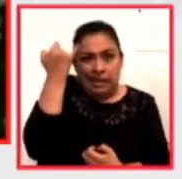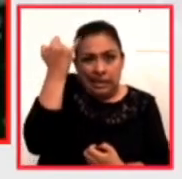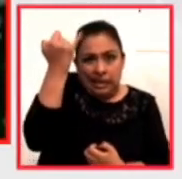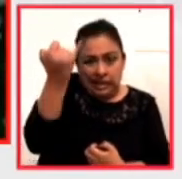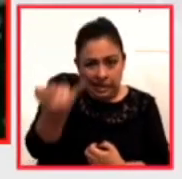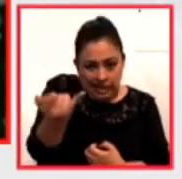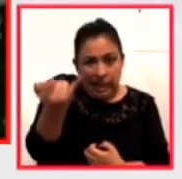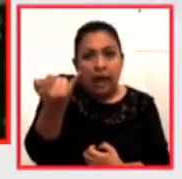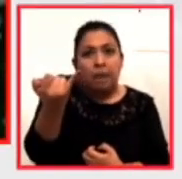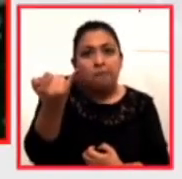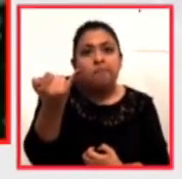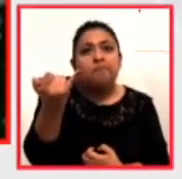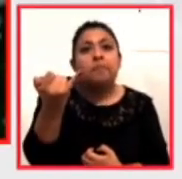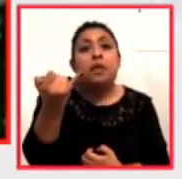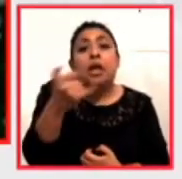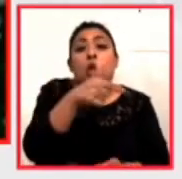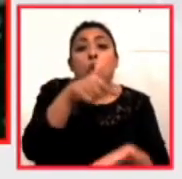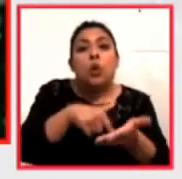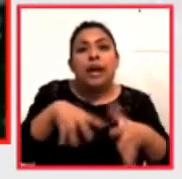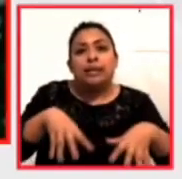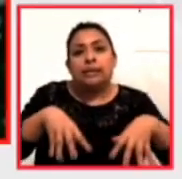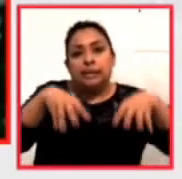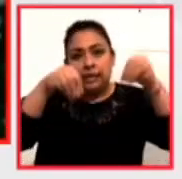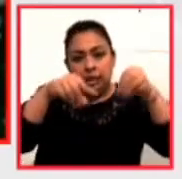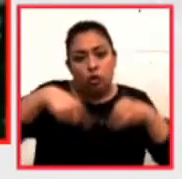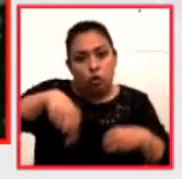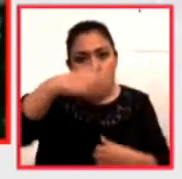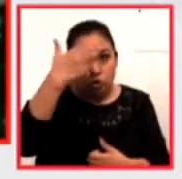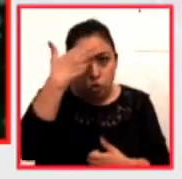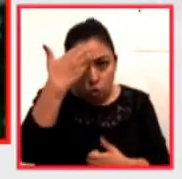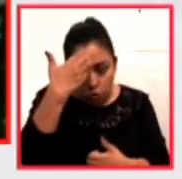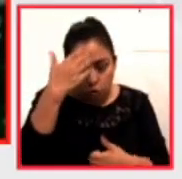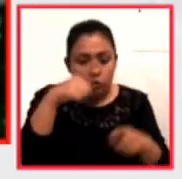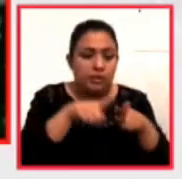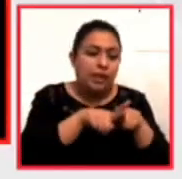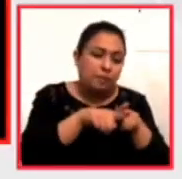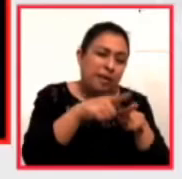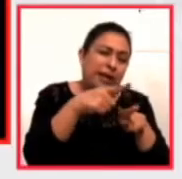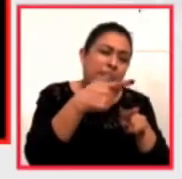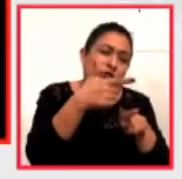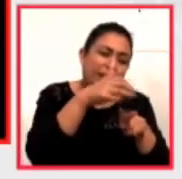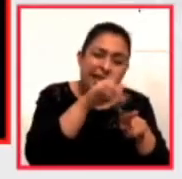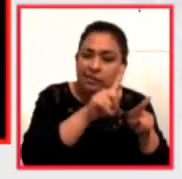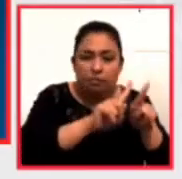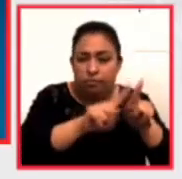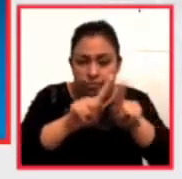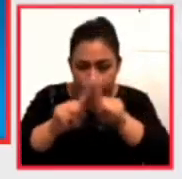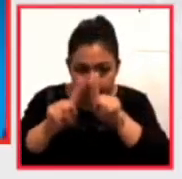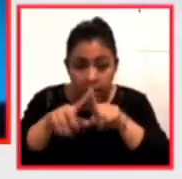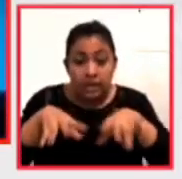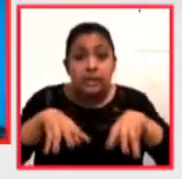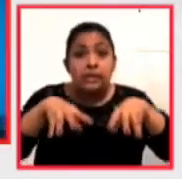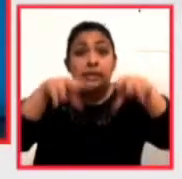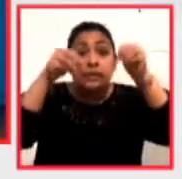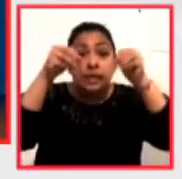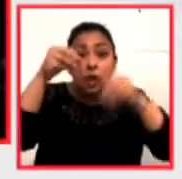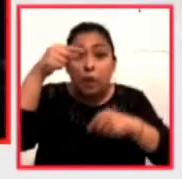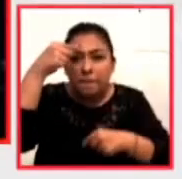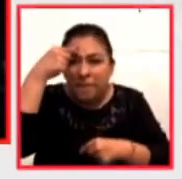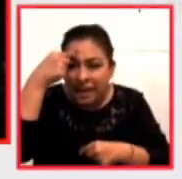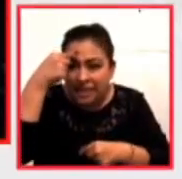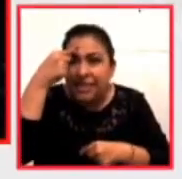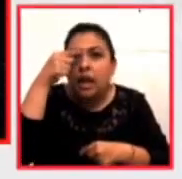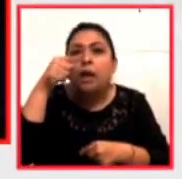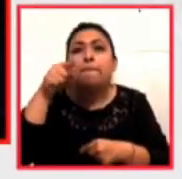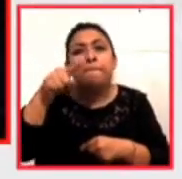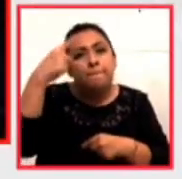estar en los circos que ellos conocen, Hermanos Gasca, etcétera, etcétera. Circo Demente, a que nos hiciera